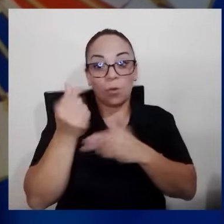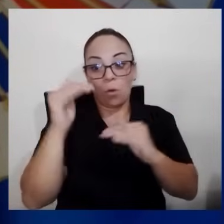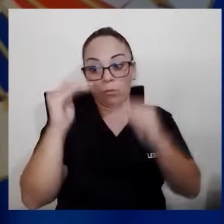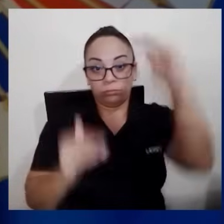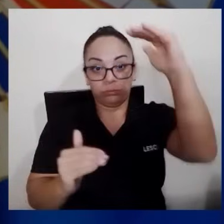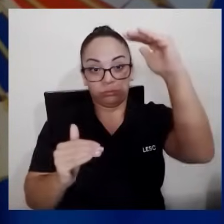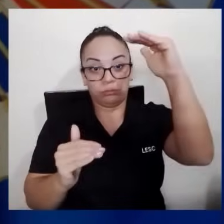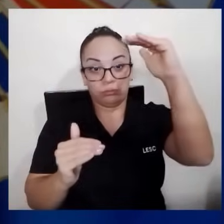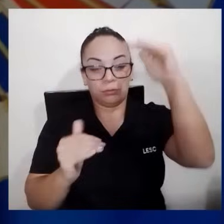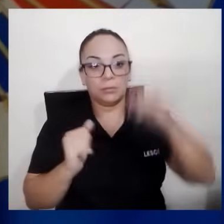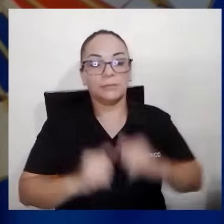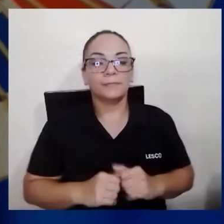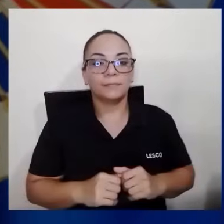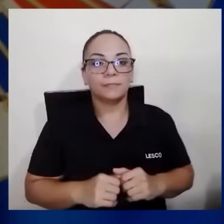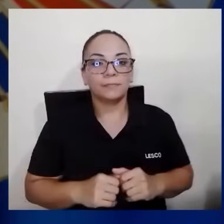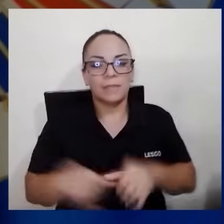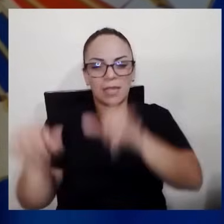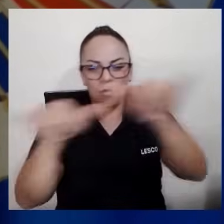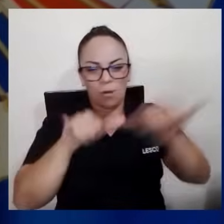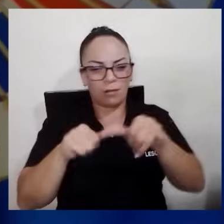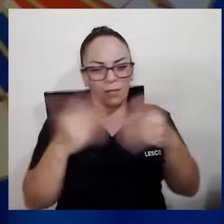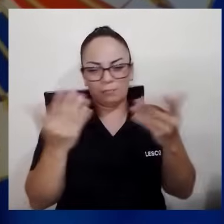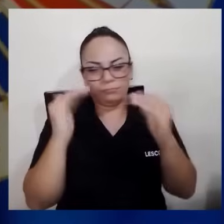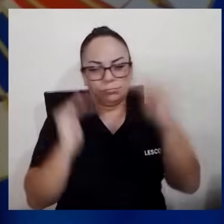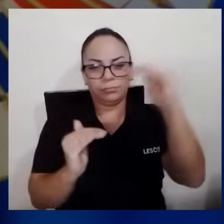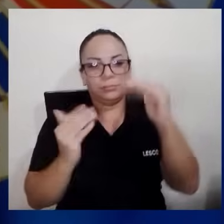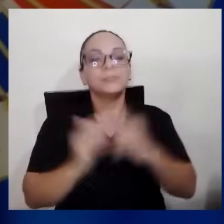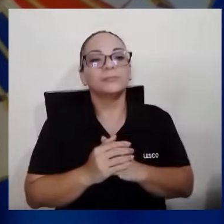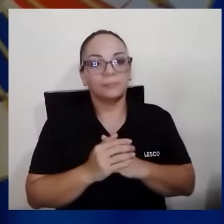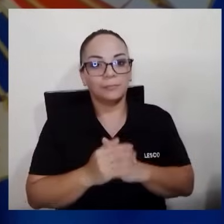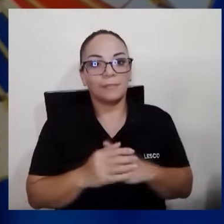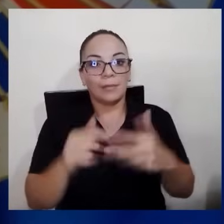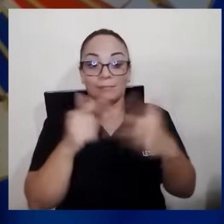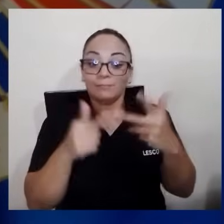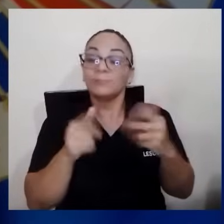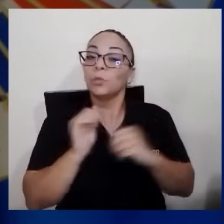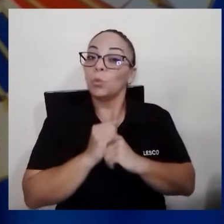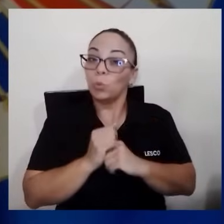igualdad fue prematuro tomar esas